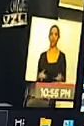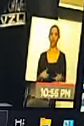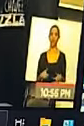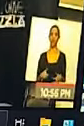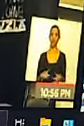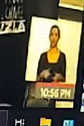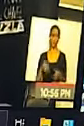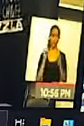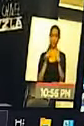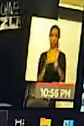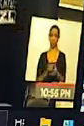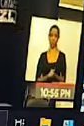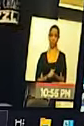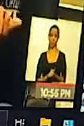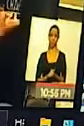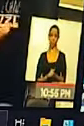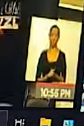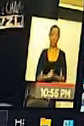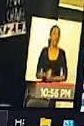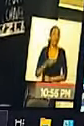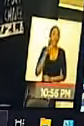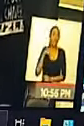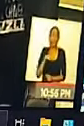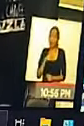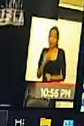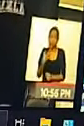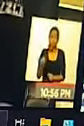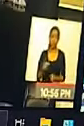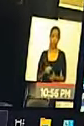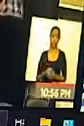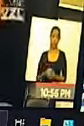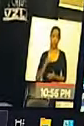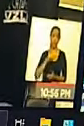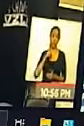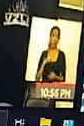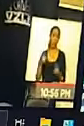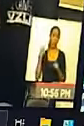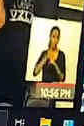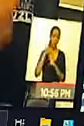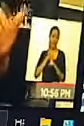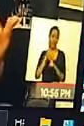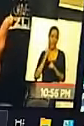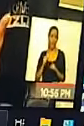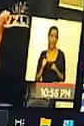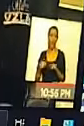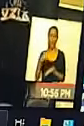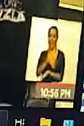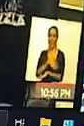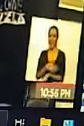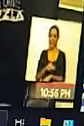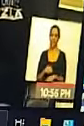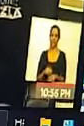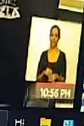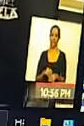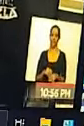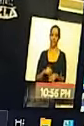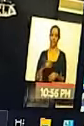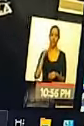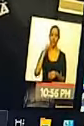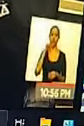ellos mismos. Ni siquiera somos nosotros. Nosotros lo combatimos en el ámbito de la calle. O sea, sale una lumbrasca y le dice